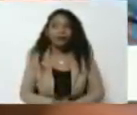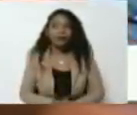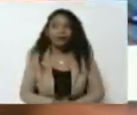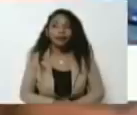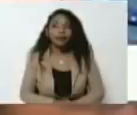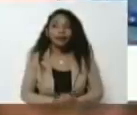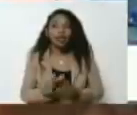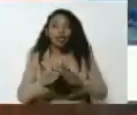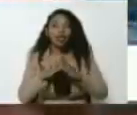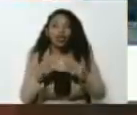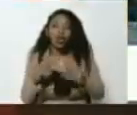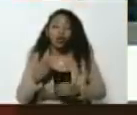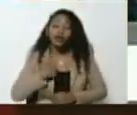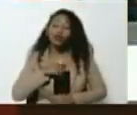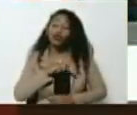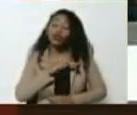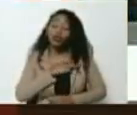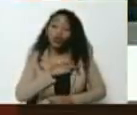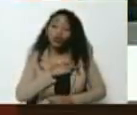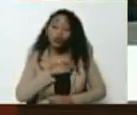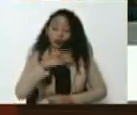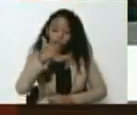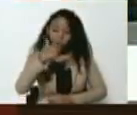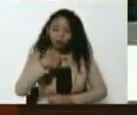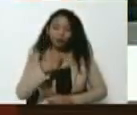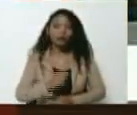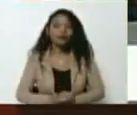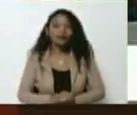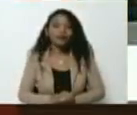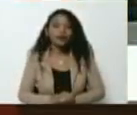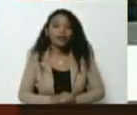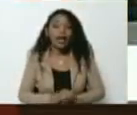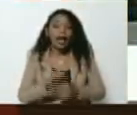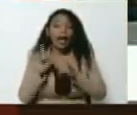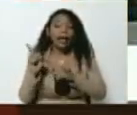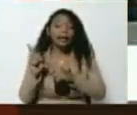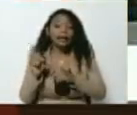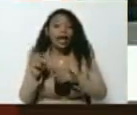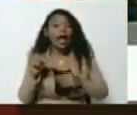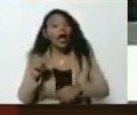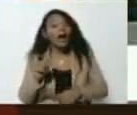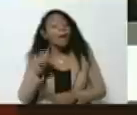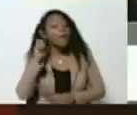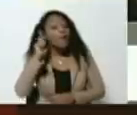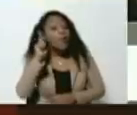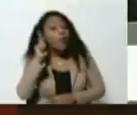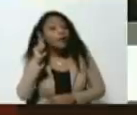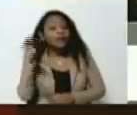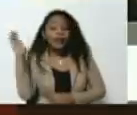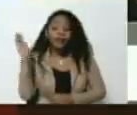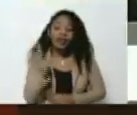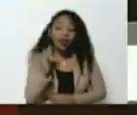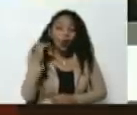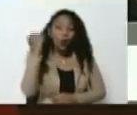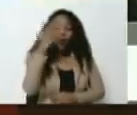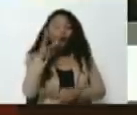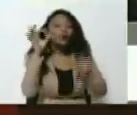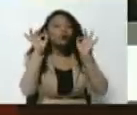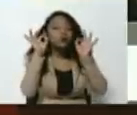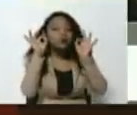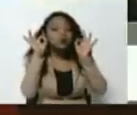Todo lo que nosotros somos, esta muchacha que está aquí, esta joven de los barrios de Caracas, Erika